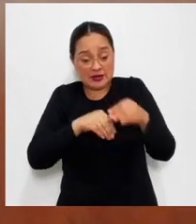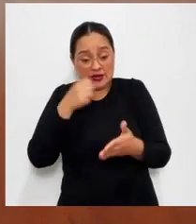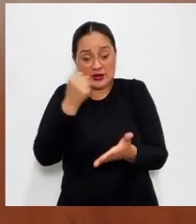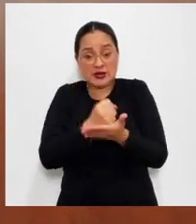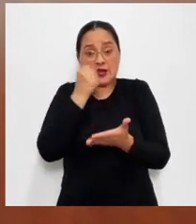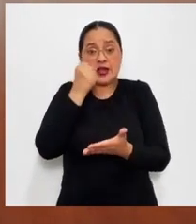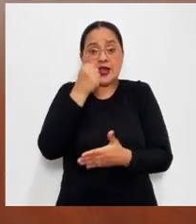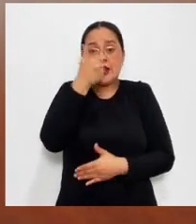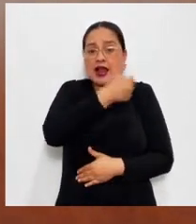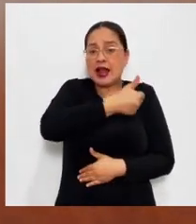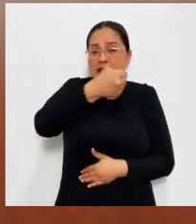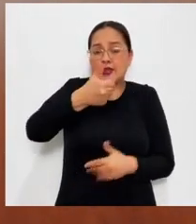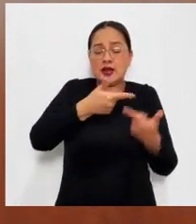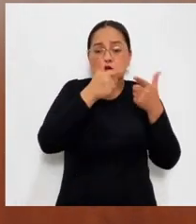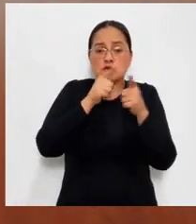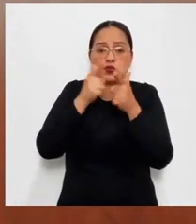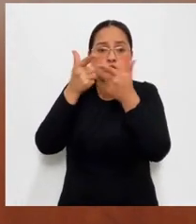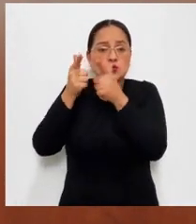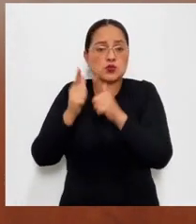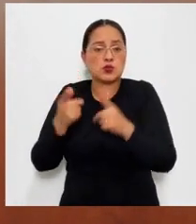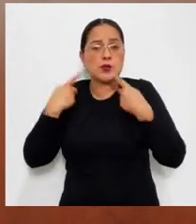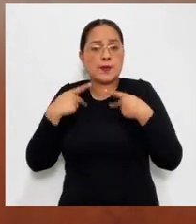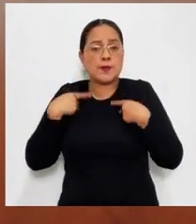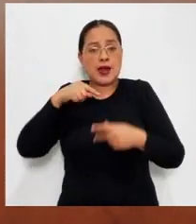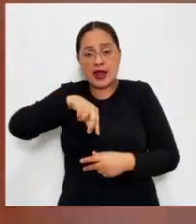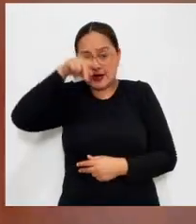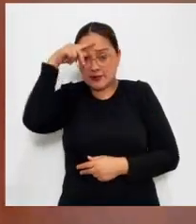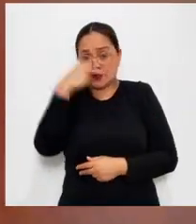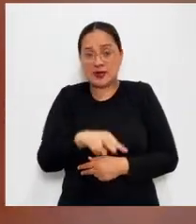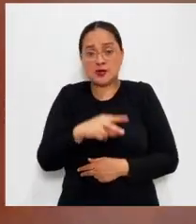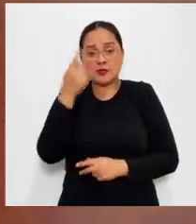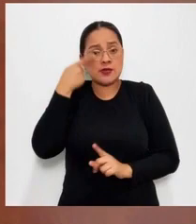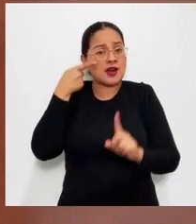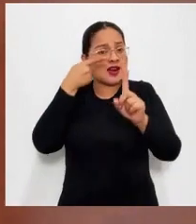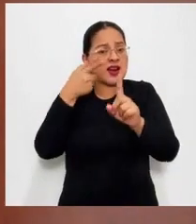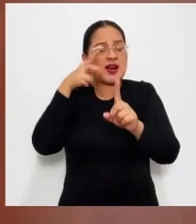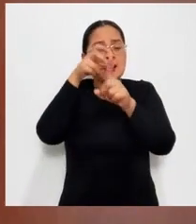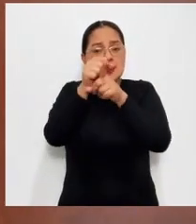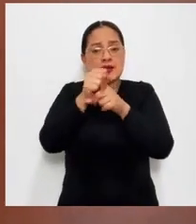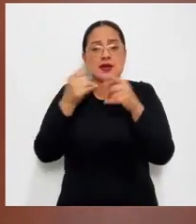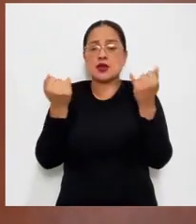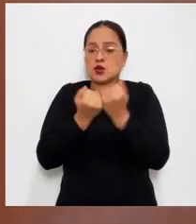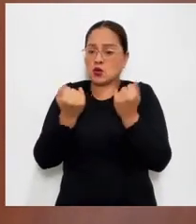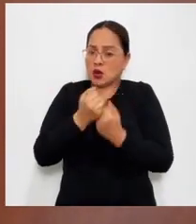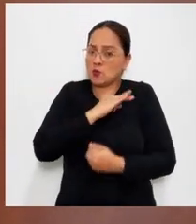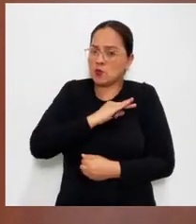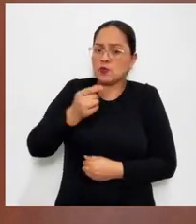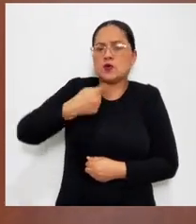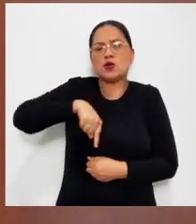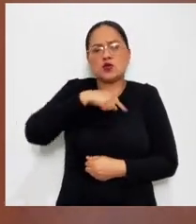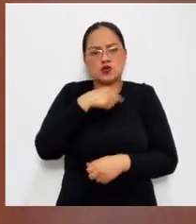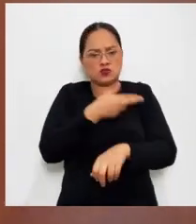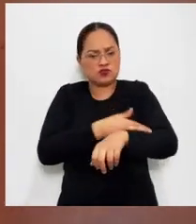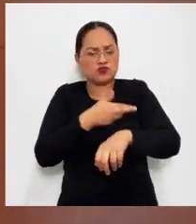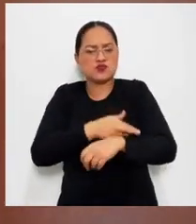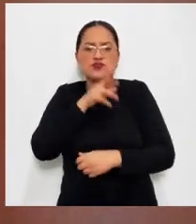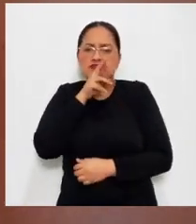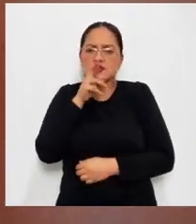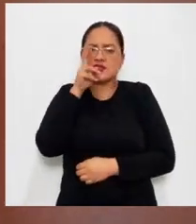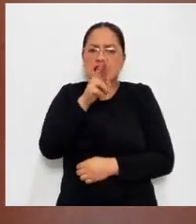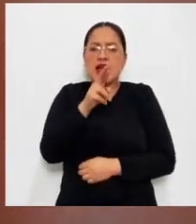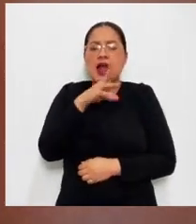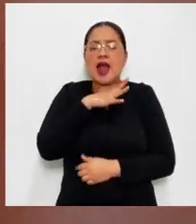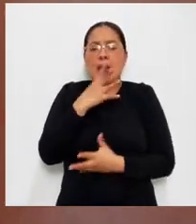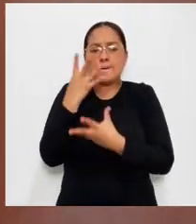tanto necesita cada uno de los sectores de la población de nuestro país para poder enfrentar los retos, pero también para poder dar respuestas a